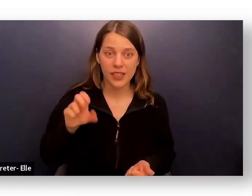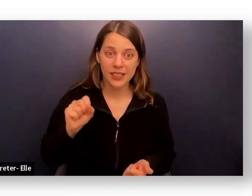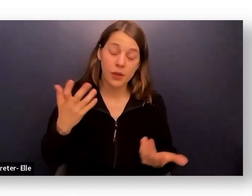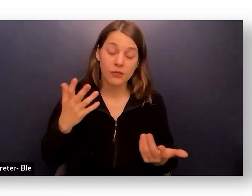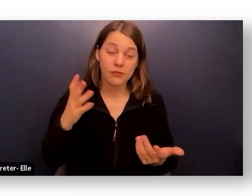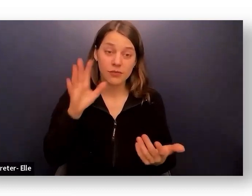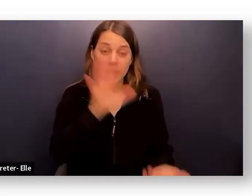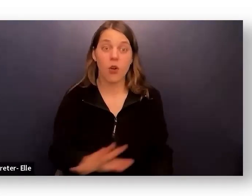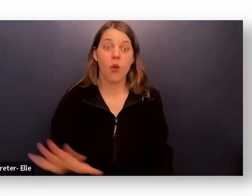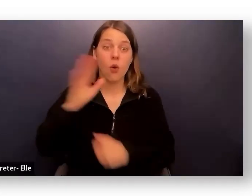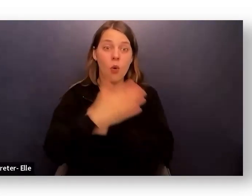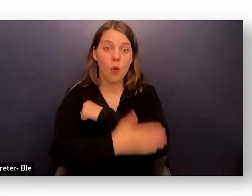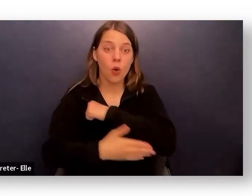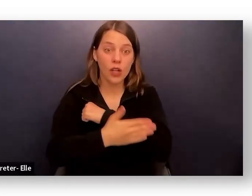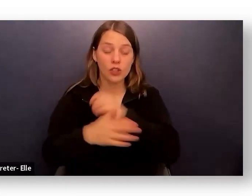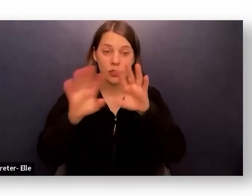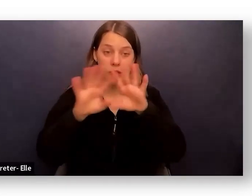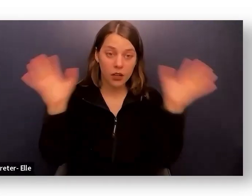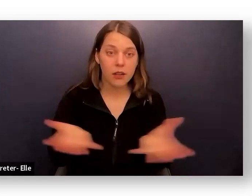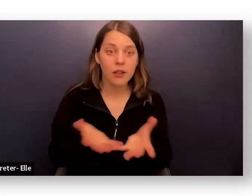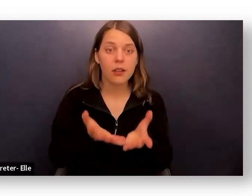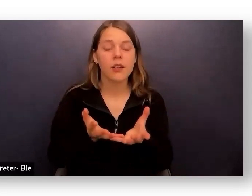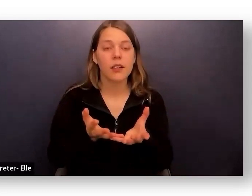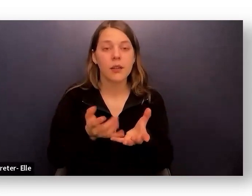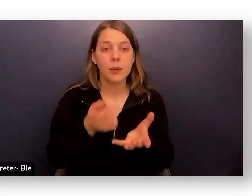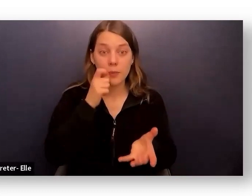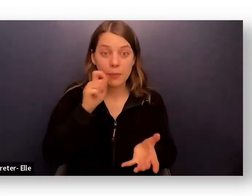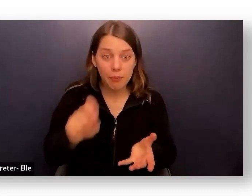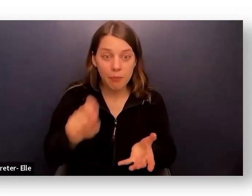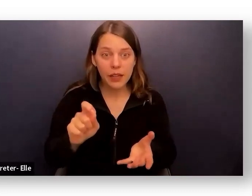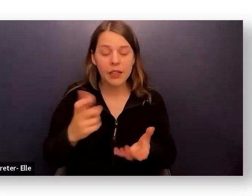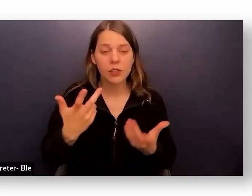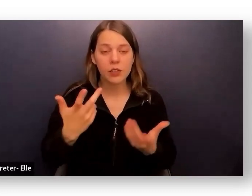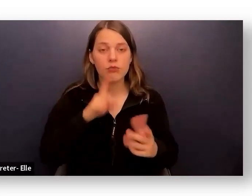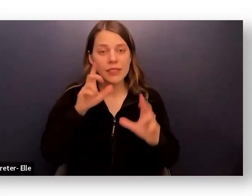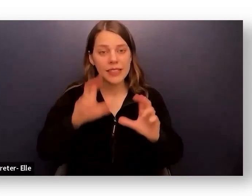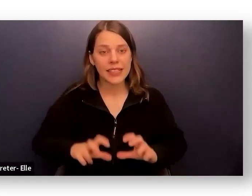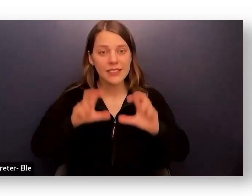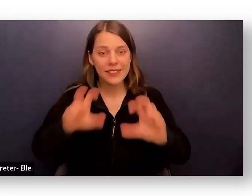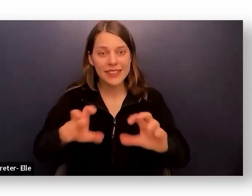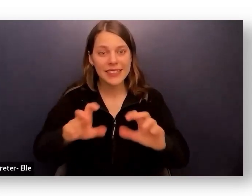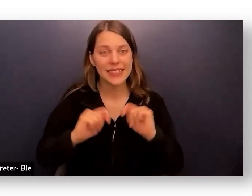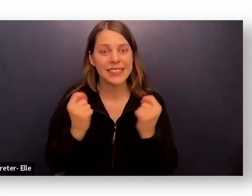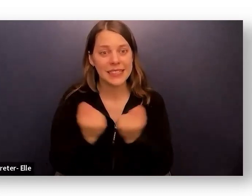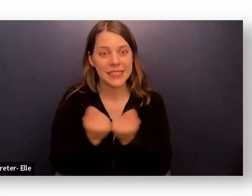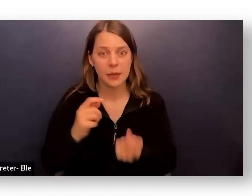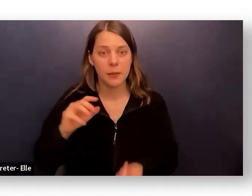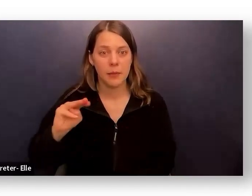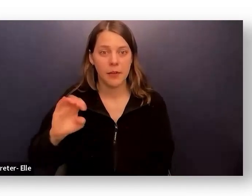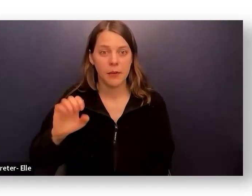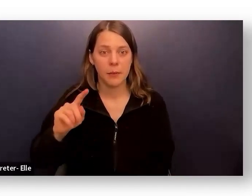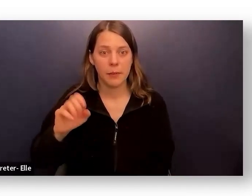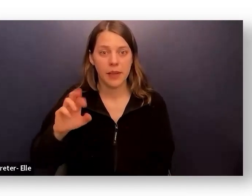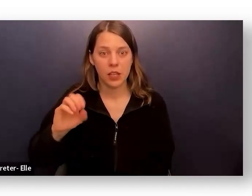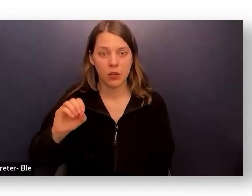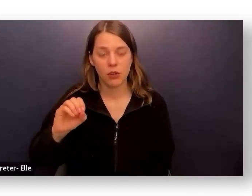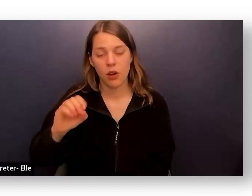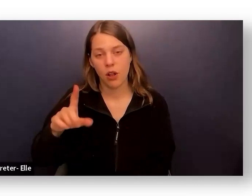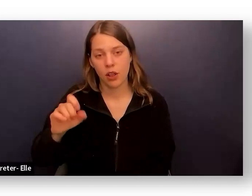Somos una de las primeras compañías de suministros eléctricos de invertir en un equipo de